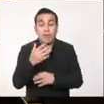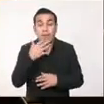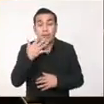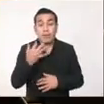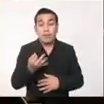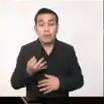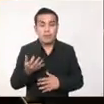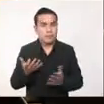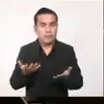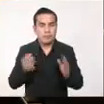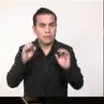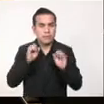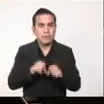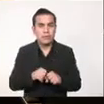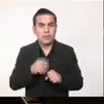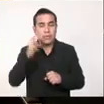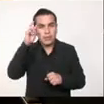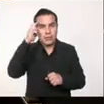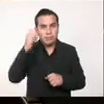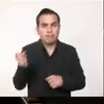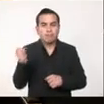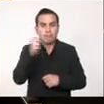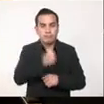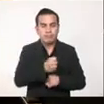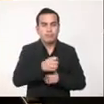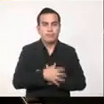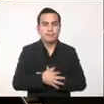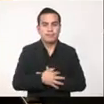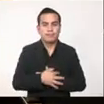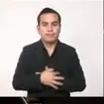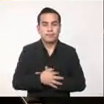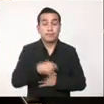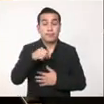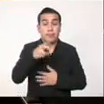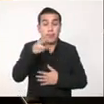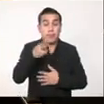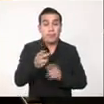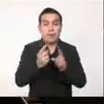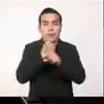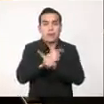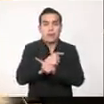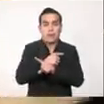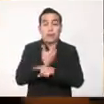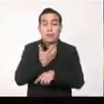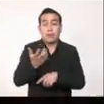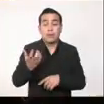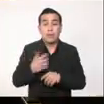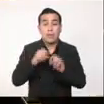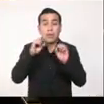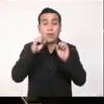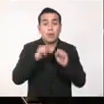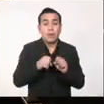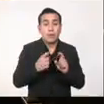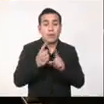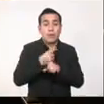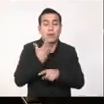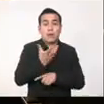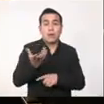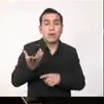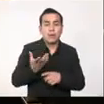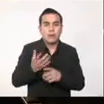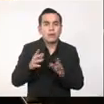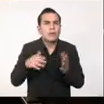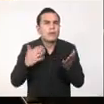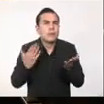el otro y que se tiren 10 candidatos, sino que es una sustitución. Aquí es lo mismo, se está sustituyendo. No se pueden poner los requisitos de la